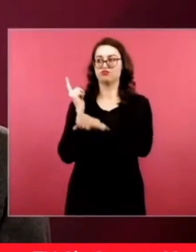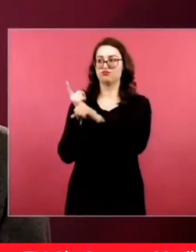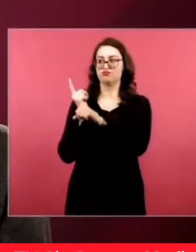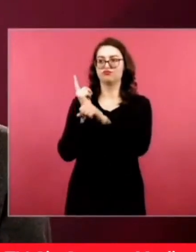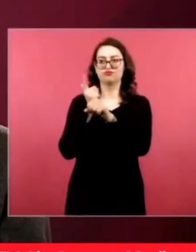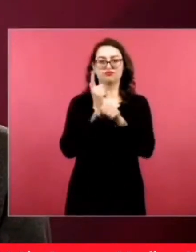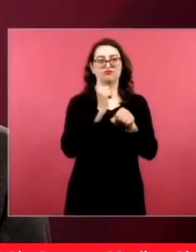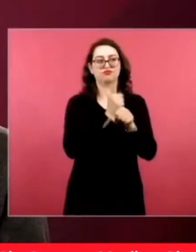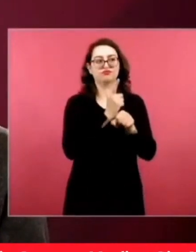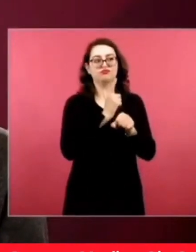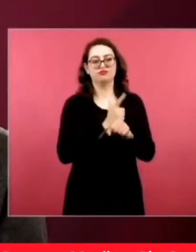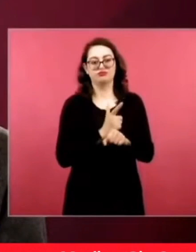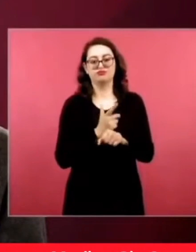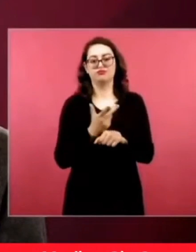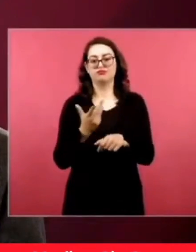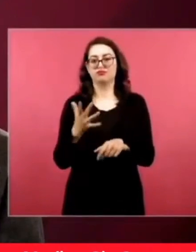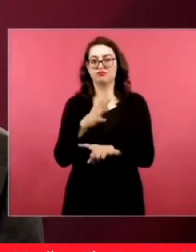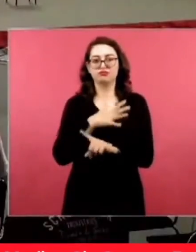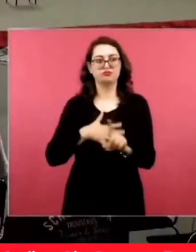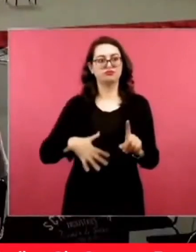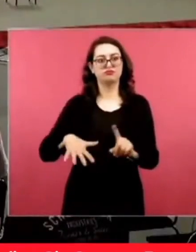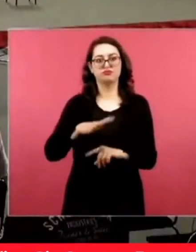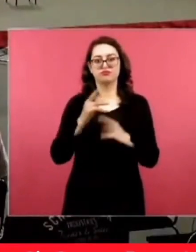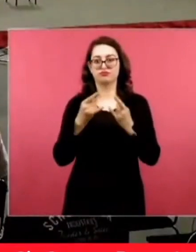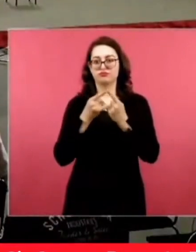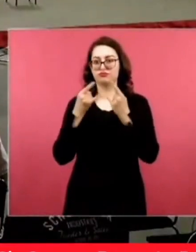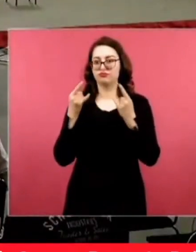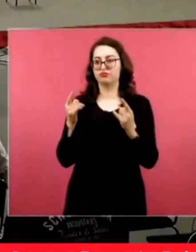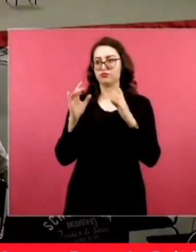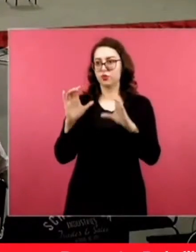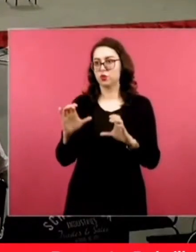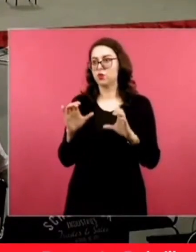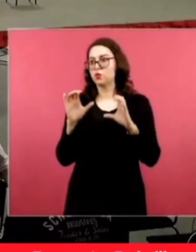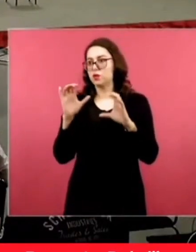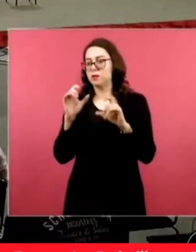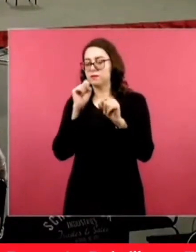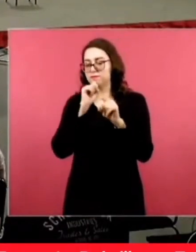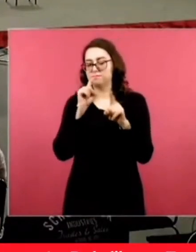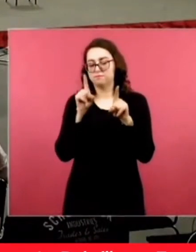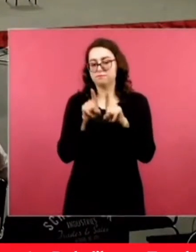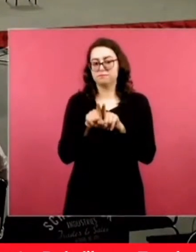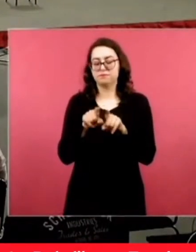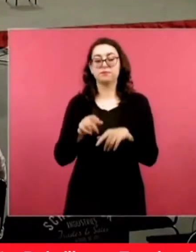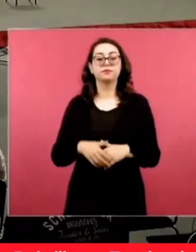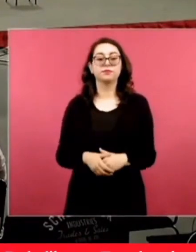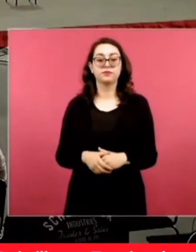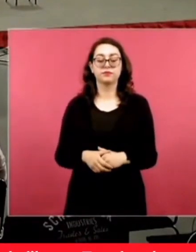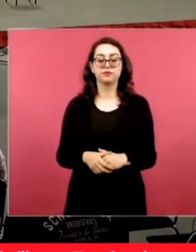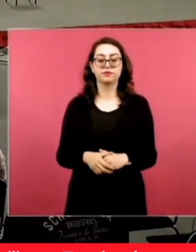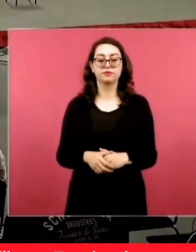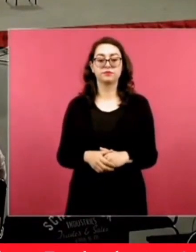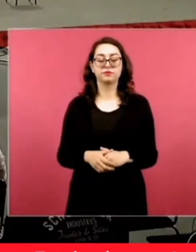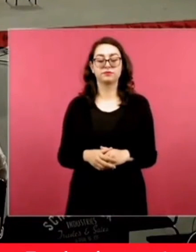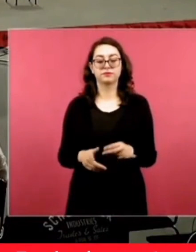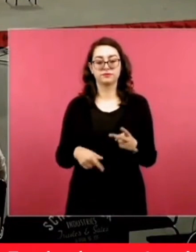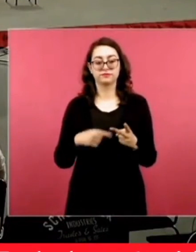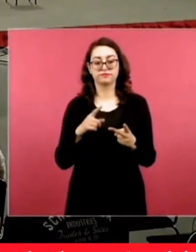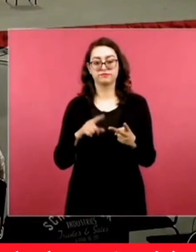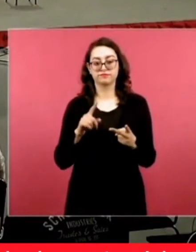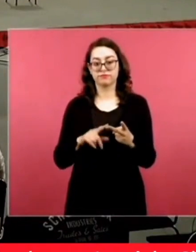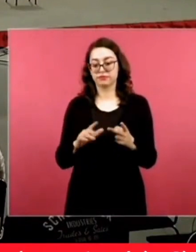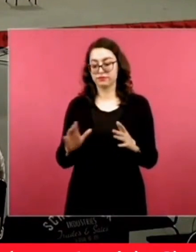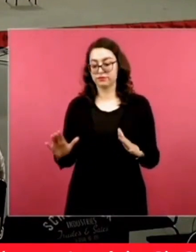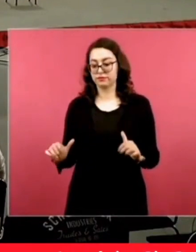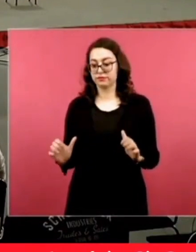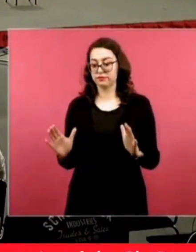tarea de preservar los contextos naturales. En cuanto al programa de mejoramiento de zonas arqueológicas,